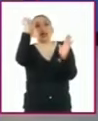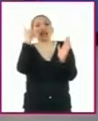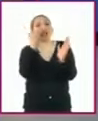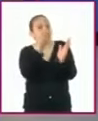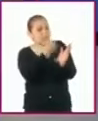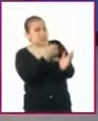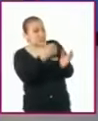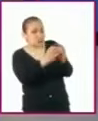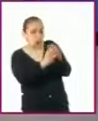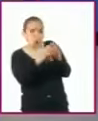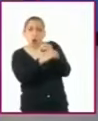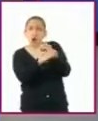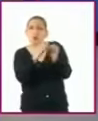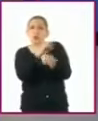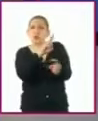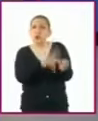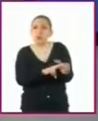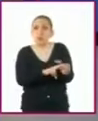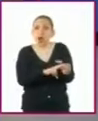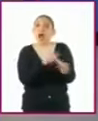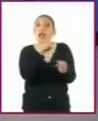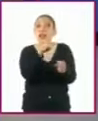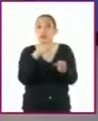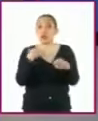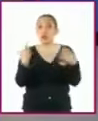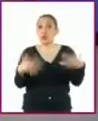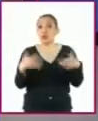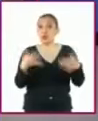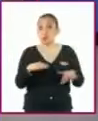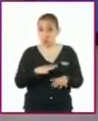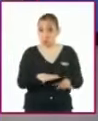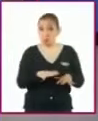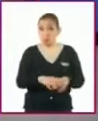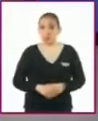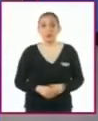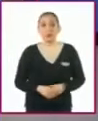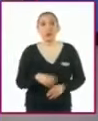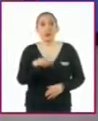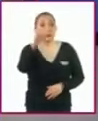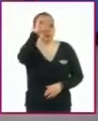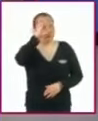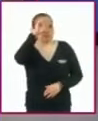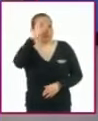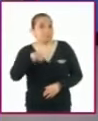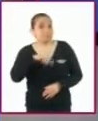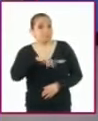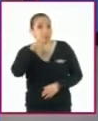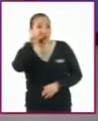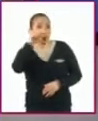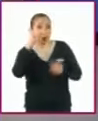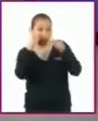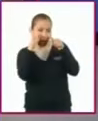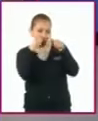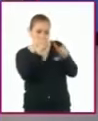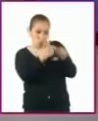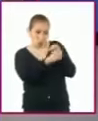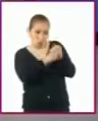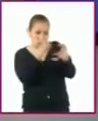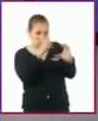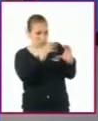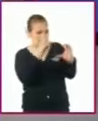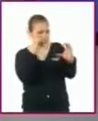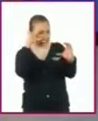hace de un objeto cotidiano es algo sorprendente. Les recomendamos fijar la mirada en uno de ellos y